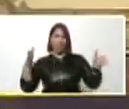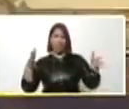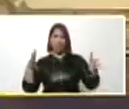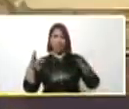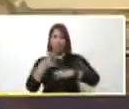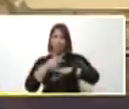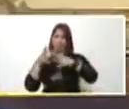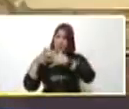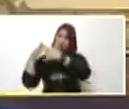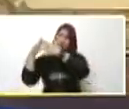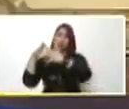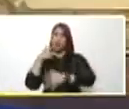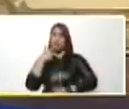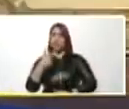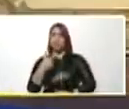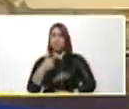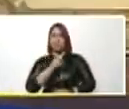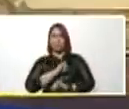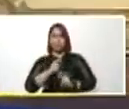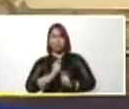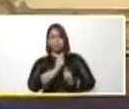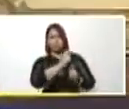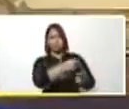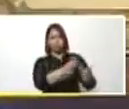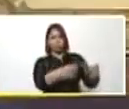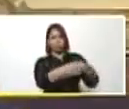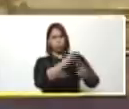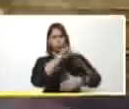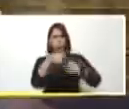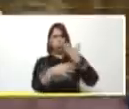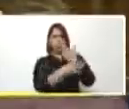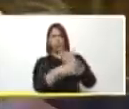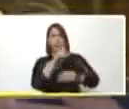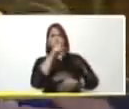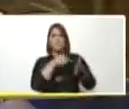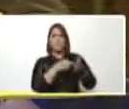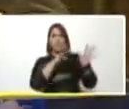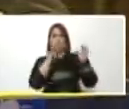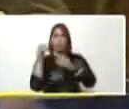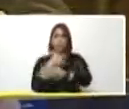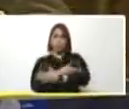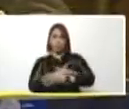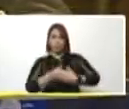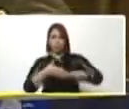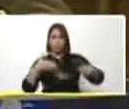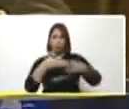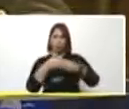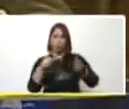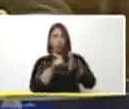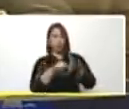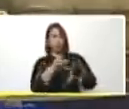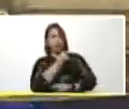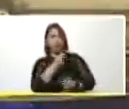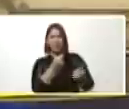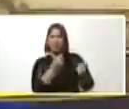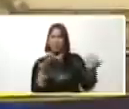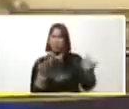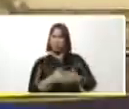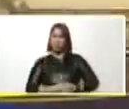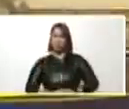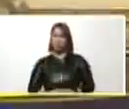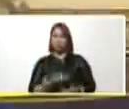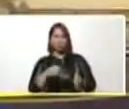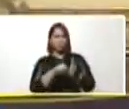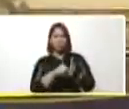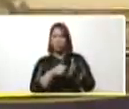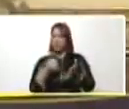Estados Unidos dice haberle entregado a la mafia de Guaidó 1.900 millones de dólares. ¿Dónde está ese dinero? ¿A dónde